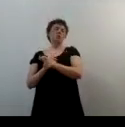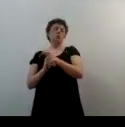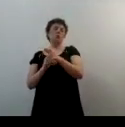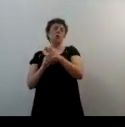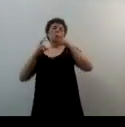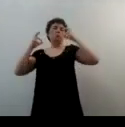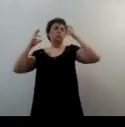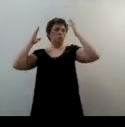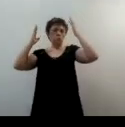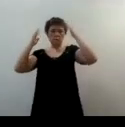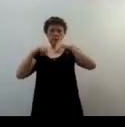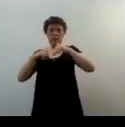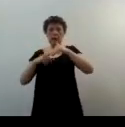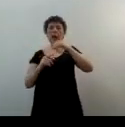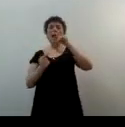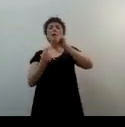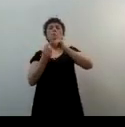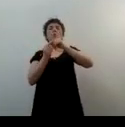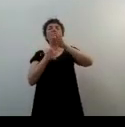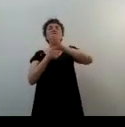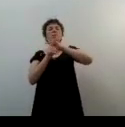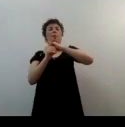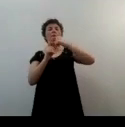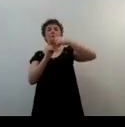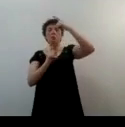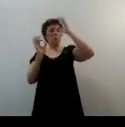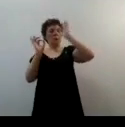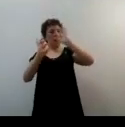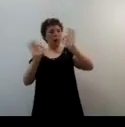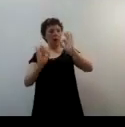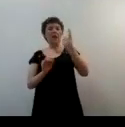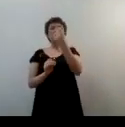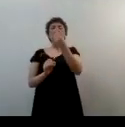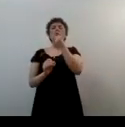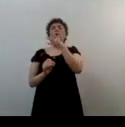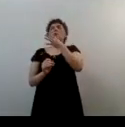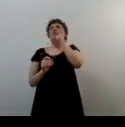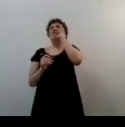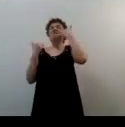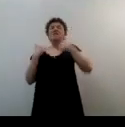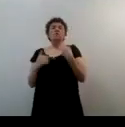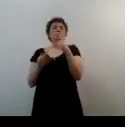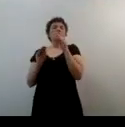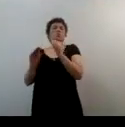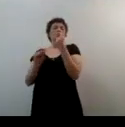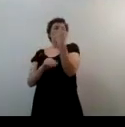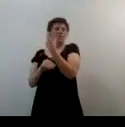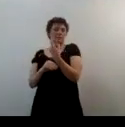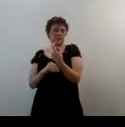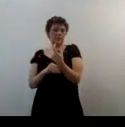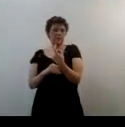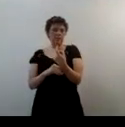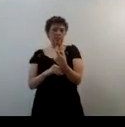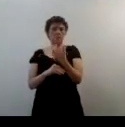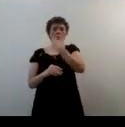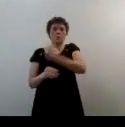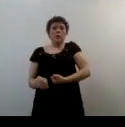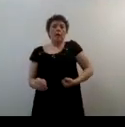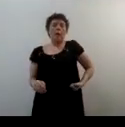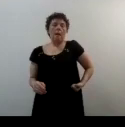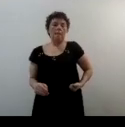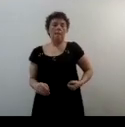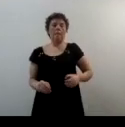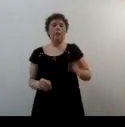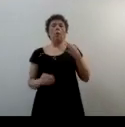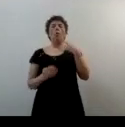hiperglucemia y que necesita comer ese hidrato porque físicamente lo necesita. O sea, si no, obviamente tiene hambre, puede tener